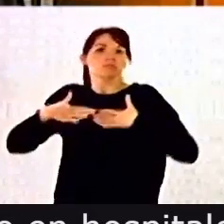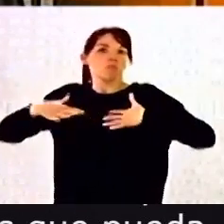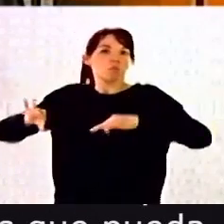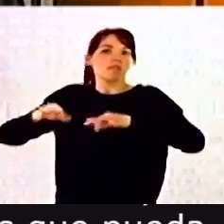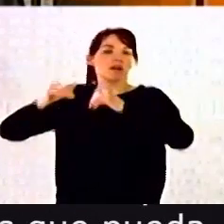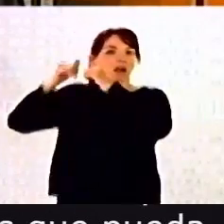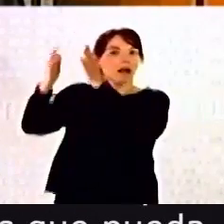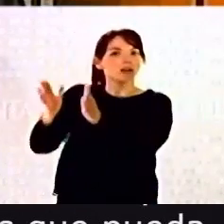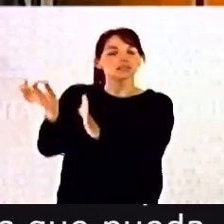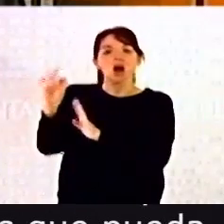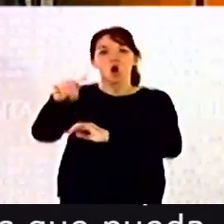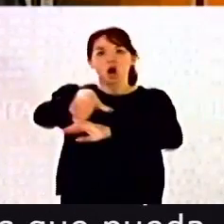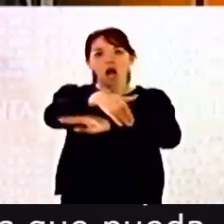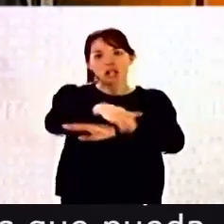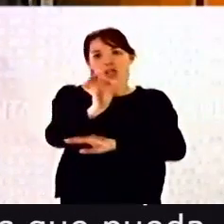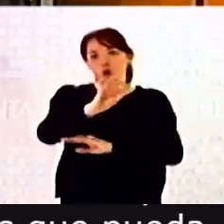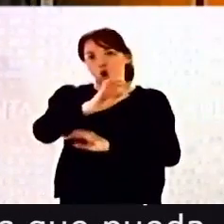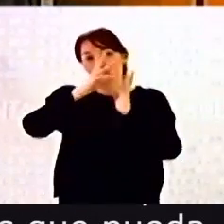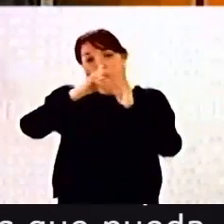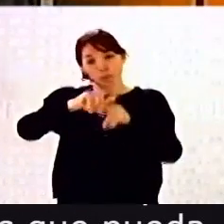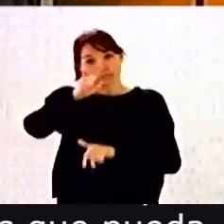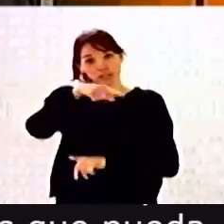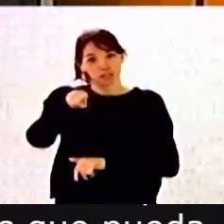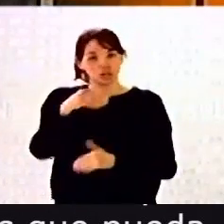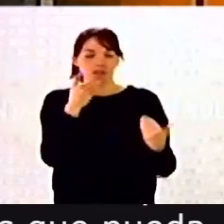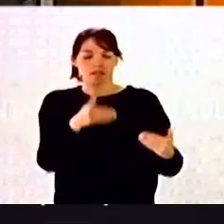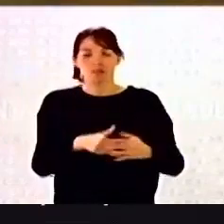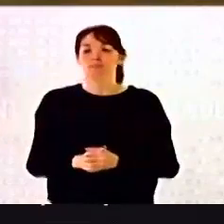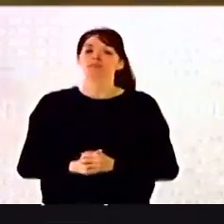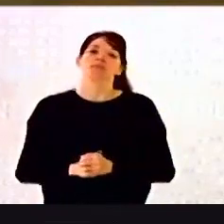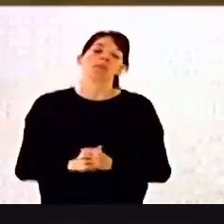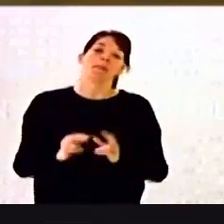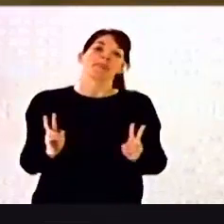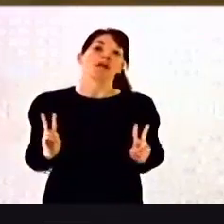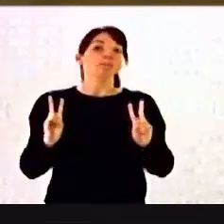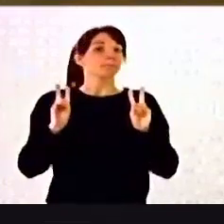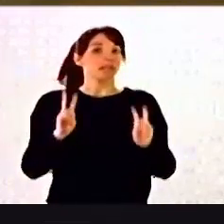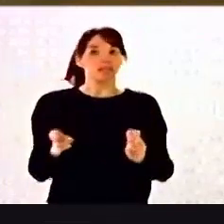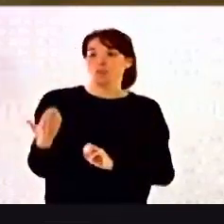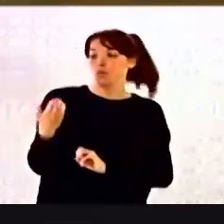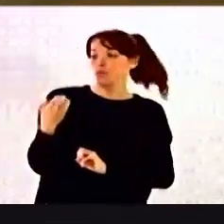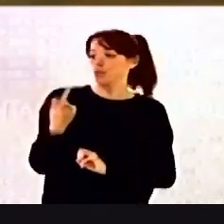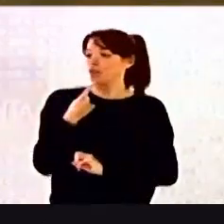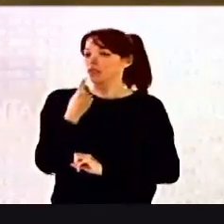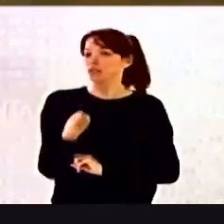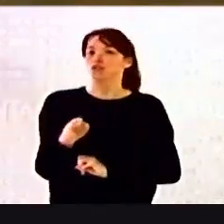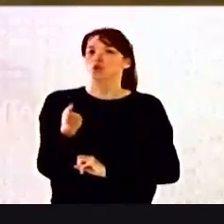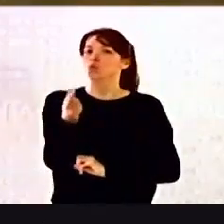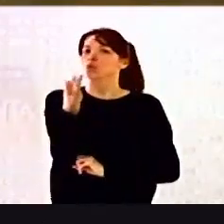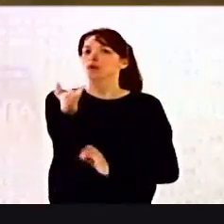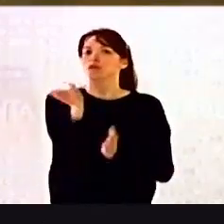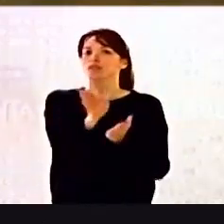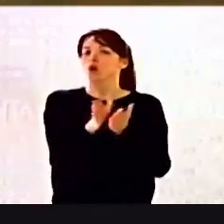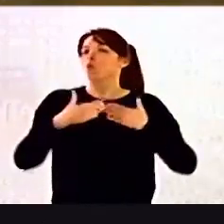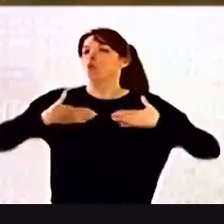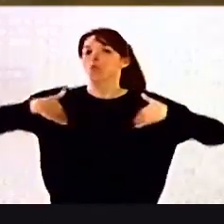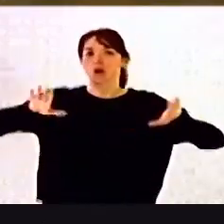en calle y demás. Gracias. Desde el principio, cuando hemos dado la cifra de fallecidos, han sido fallecidos en cualquier